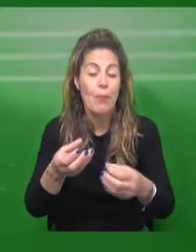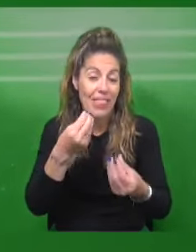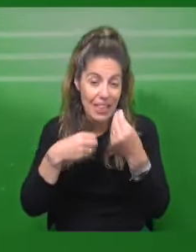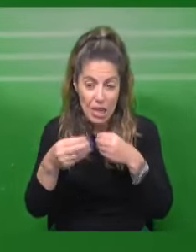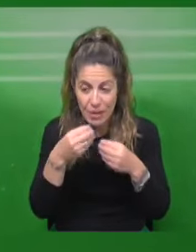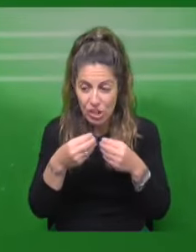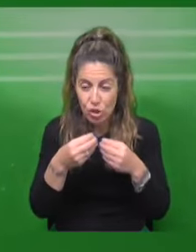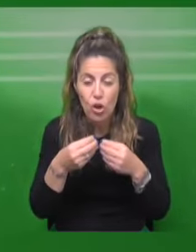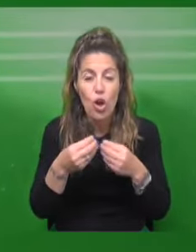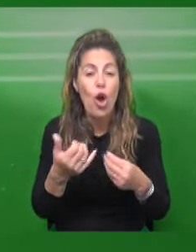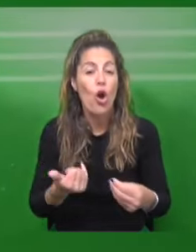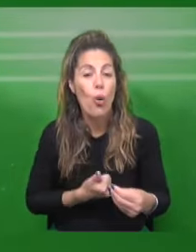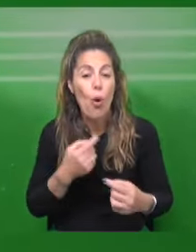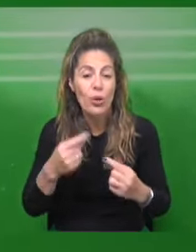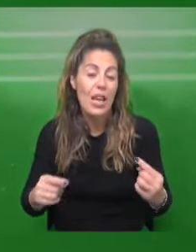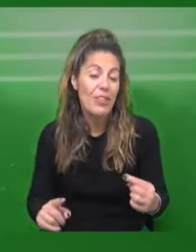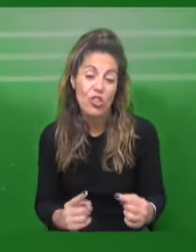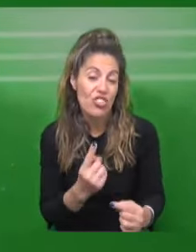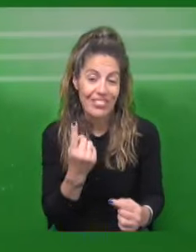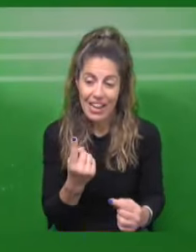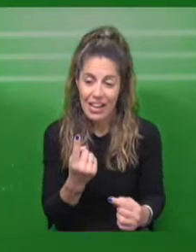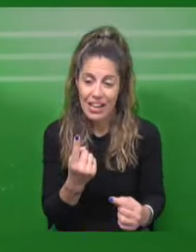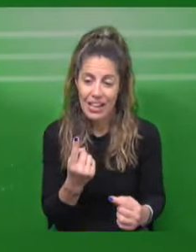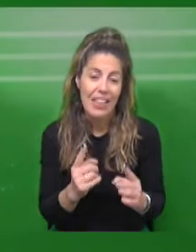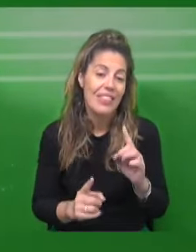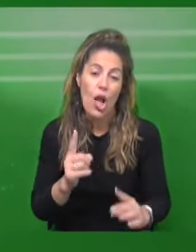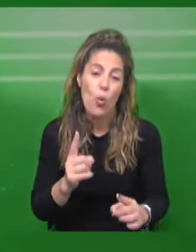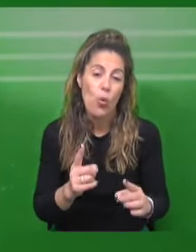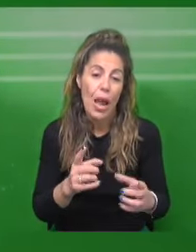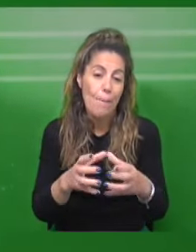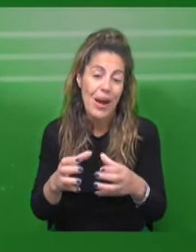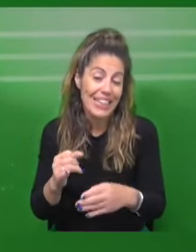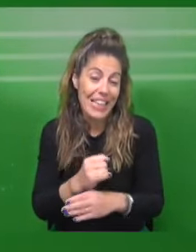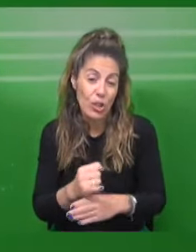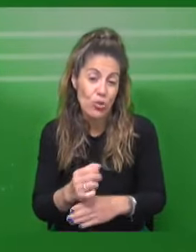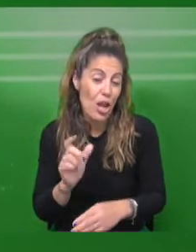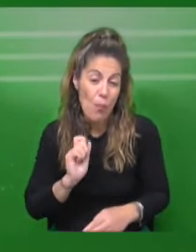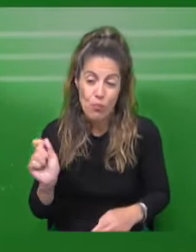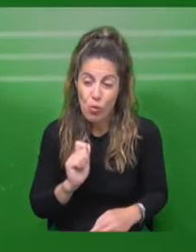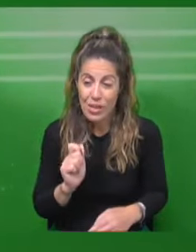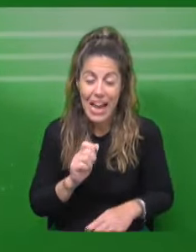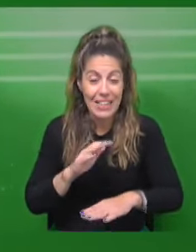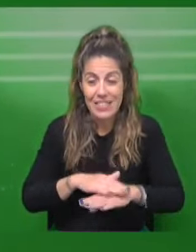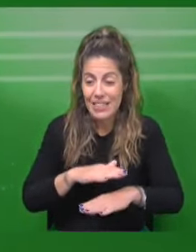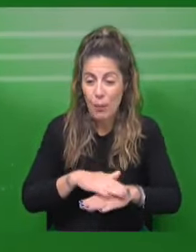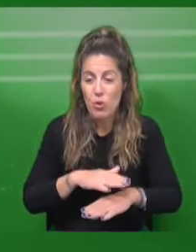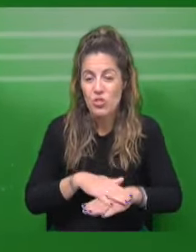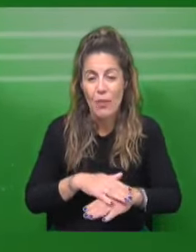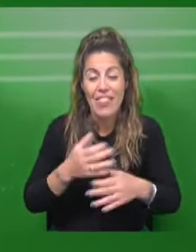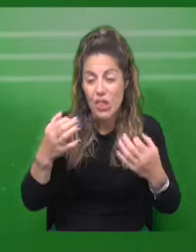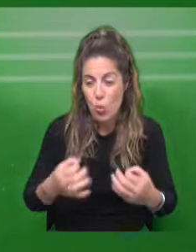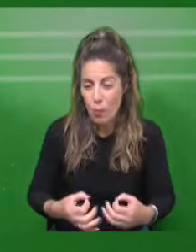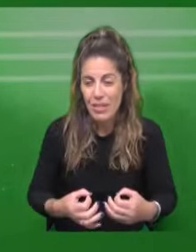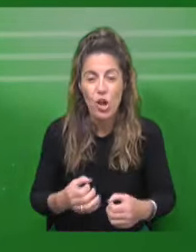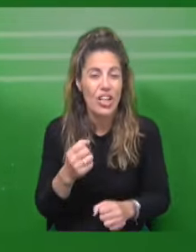y la alimentación como un elemento central de por lo menos alguna parte de la institucionalidad pública que se encarga de cumplir con